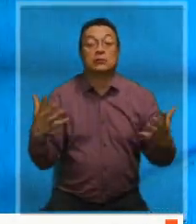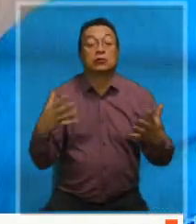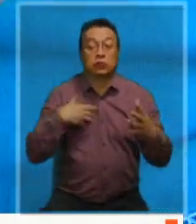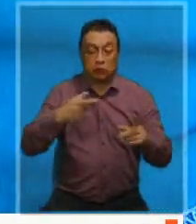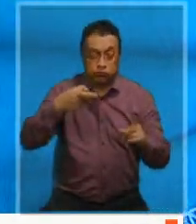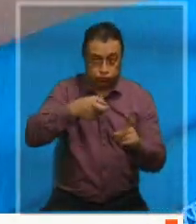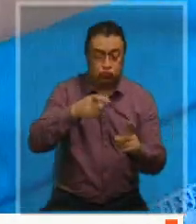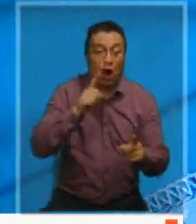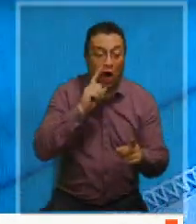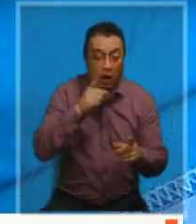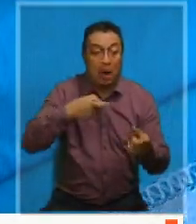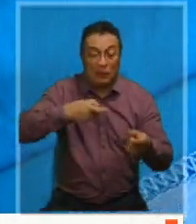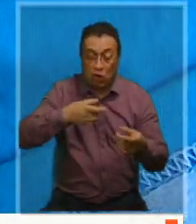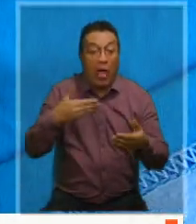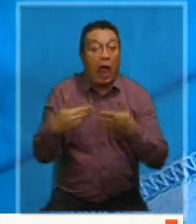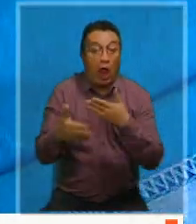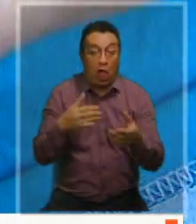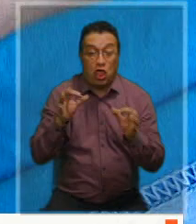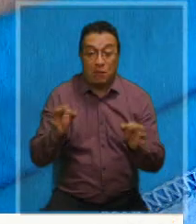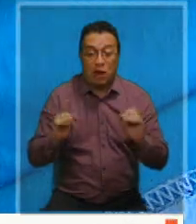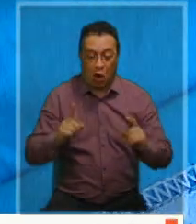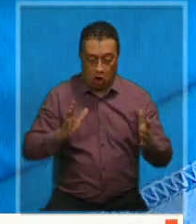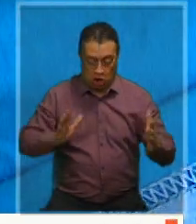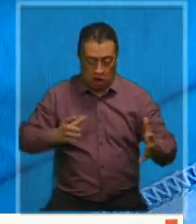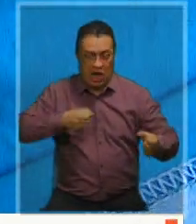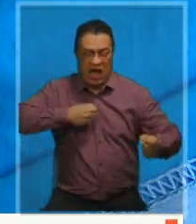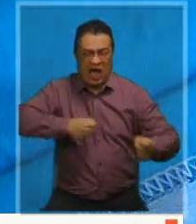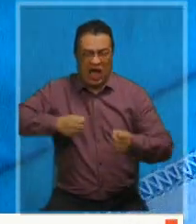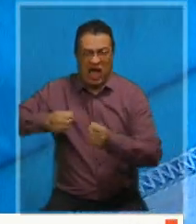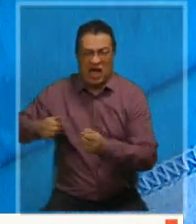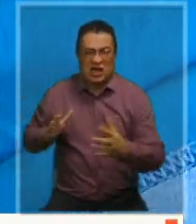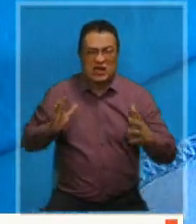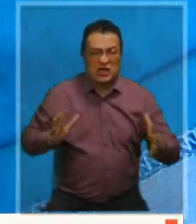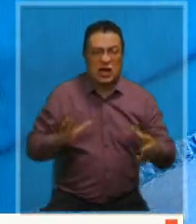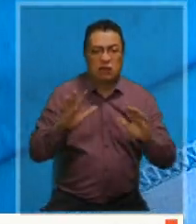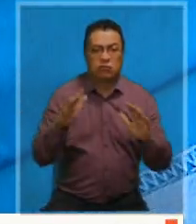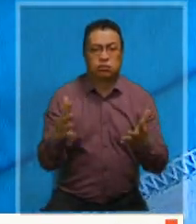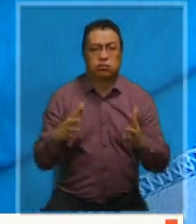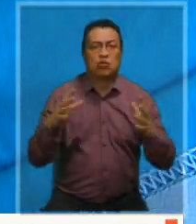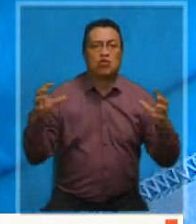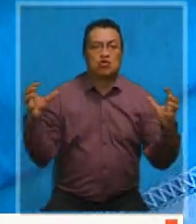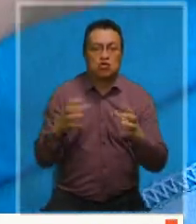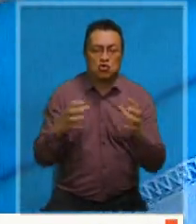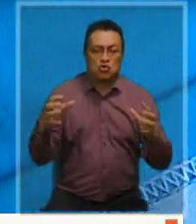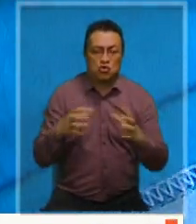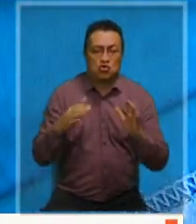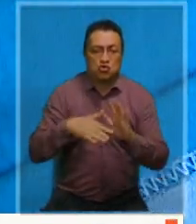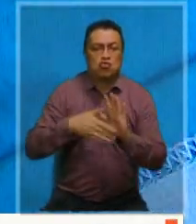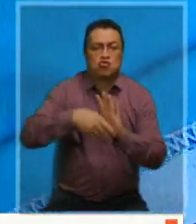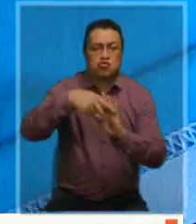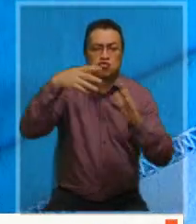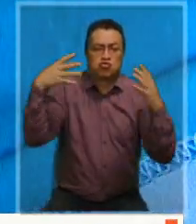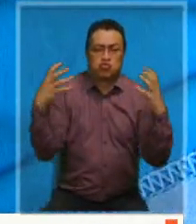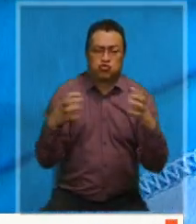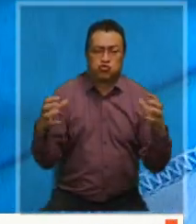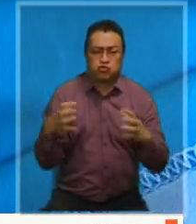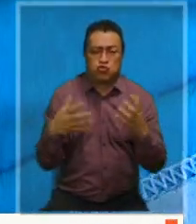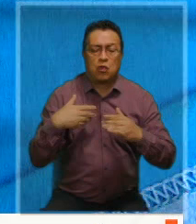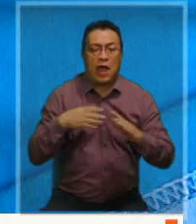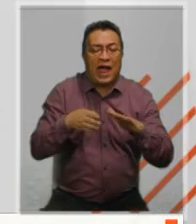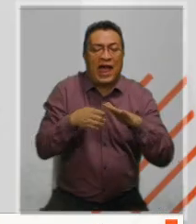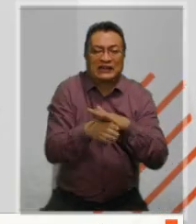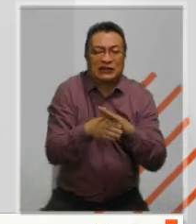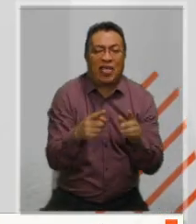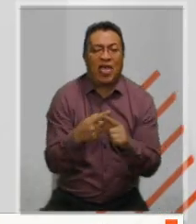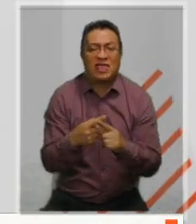eran pistolas comunes, sino que eran metralletas, que ya hablamos de un nivel de arma distinto, de un acceso diferente